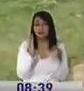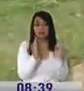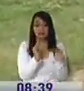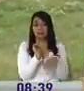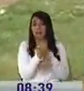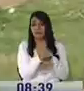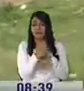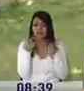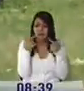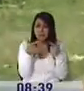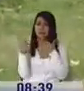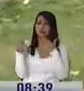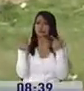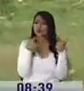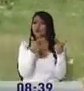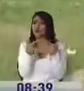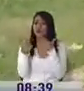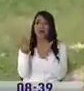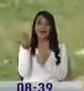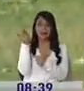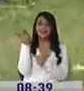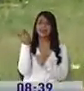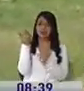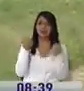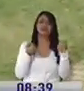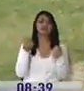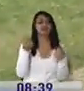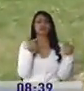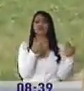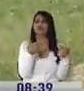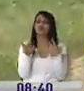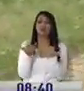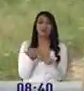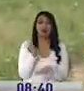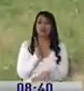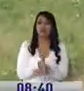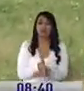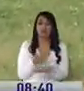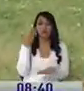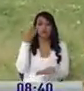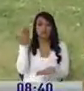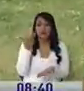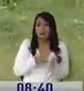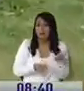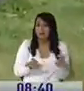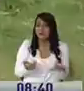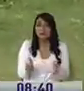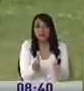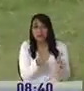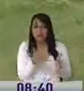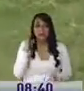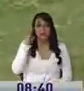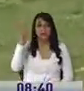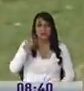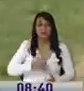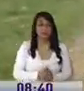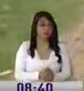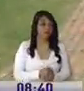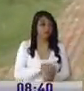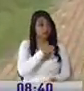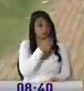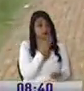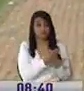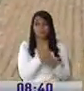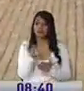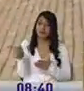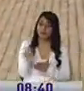rondas o patrullajes como antes lo hacían no sabemos el porqué de la de de lo que ahora ya no no lo hace Claro que sí hay otro Aquí vamos a